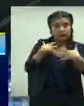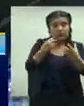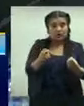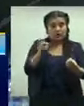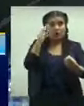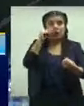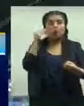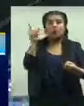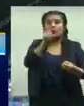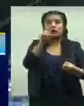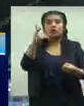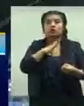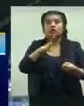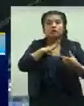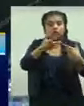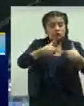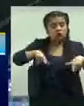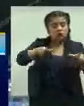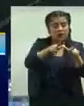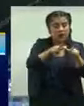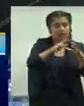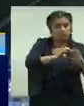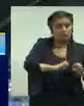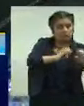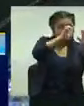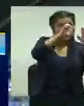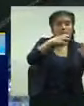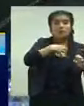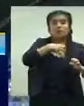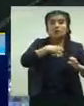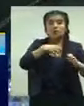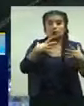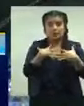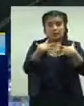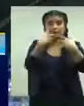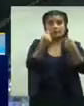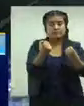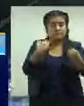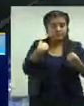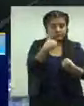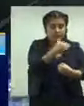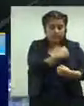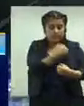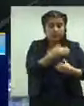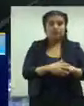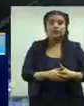tiene el espacio para poderlos albergar a las personas.